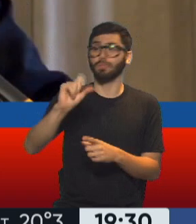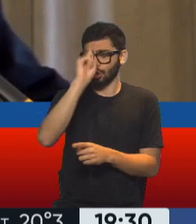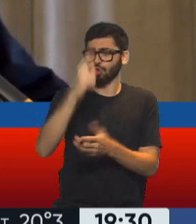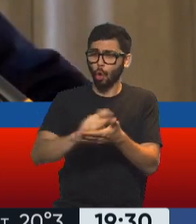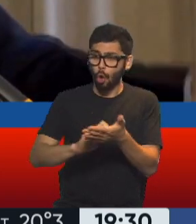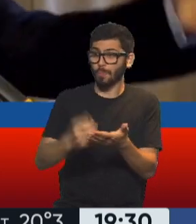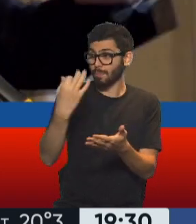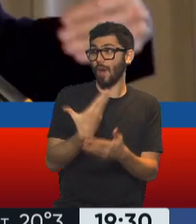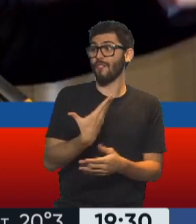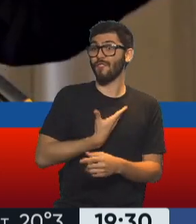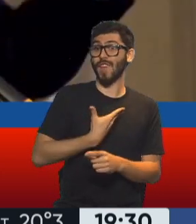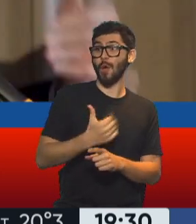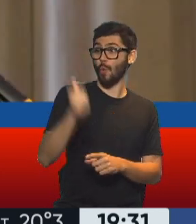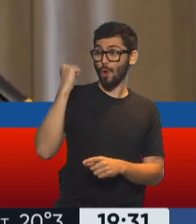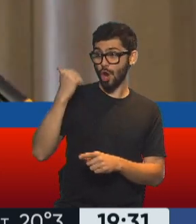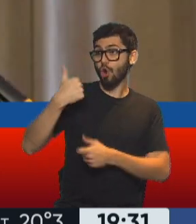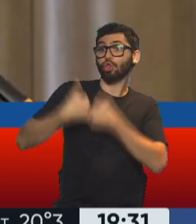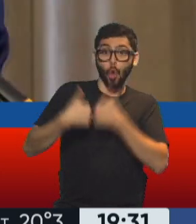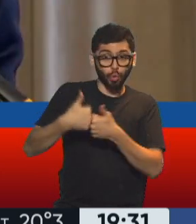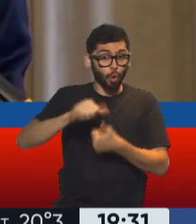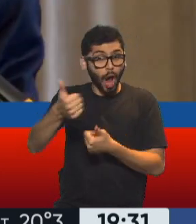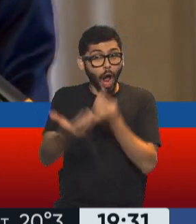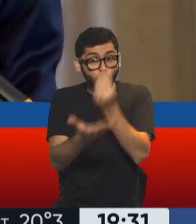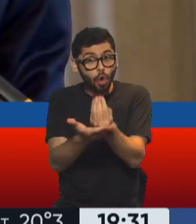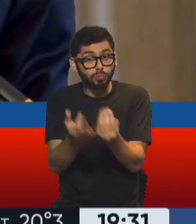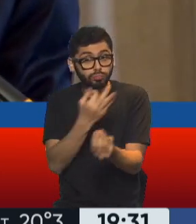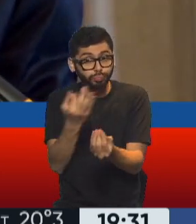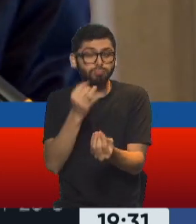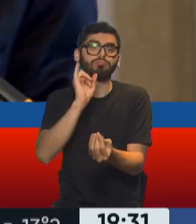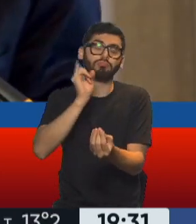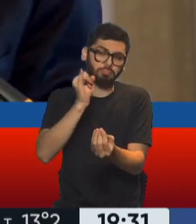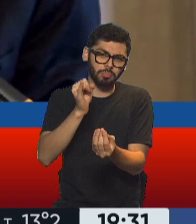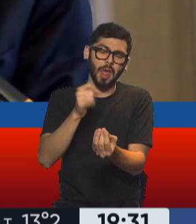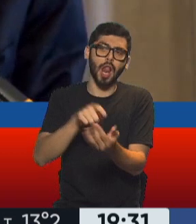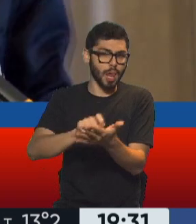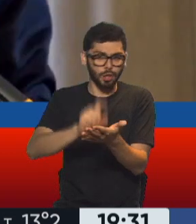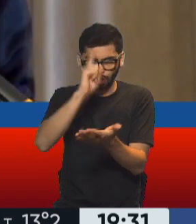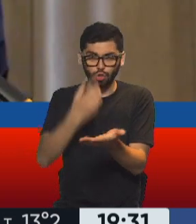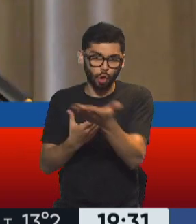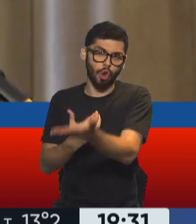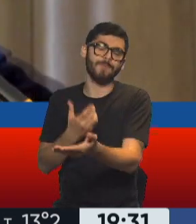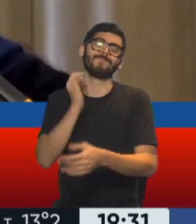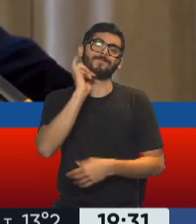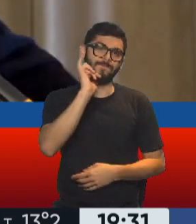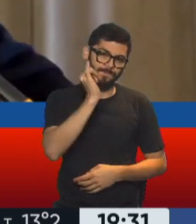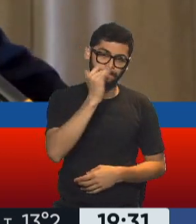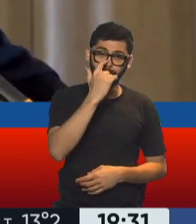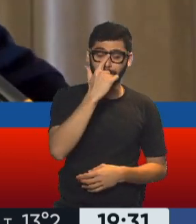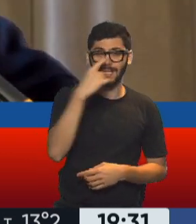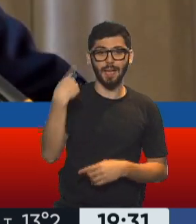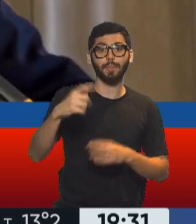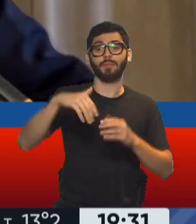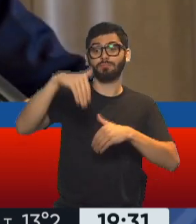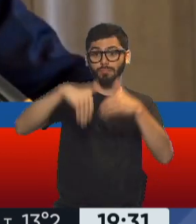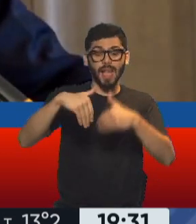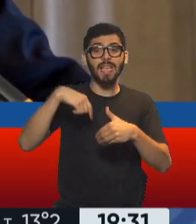concurso y fue en febrero del año pasado, ¿verdad? Sí, lo habitual es que en todos los actos eleccionarios se inviten